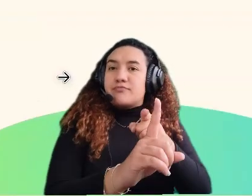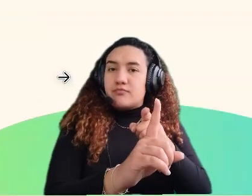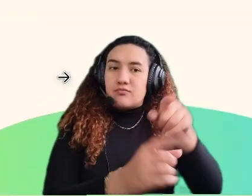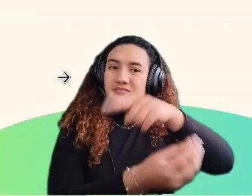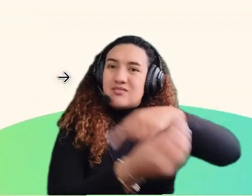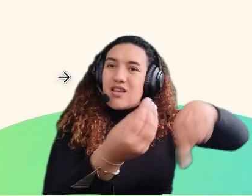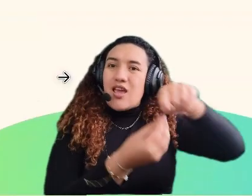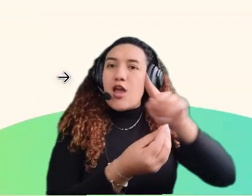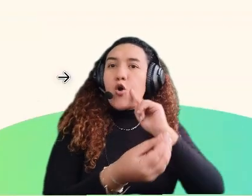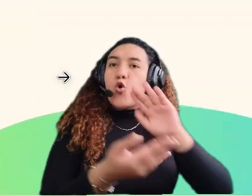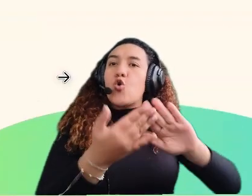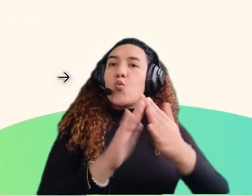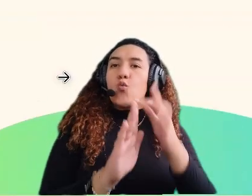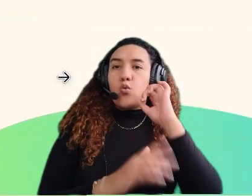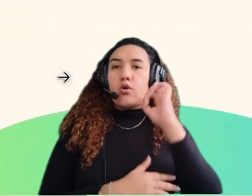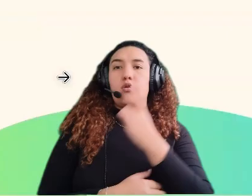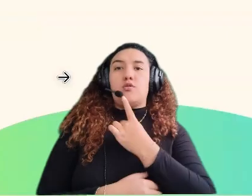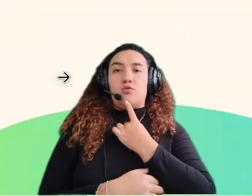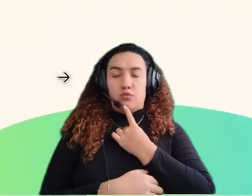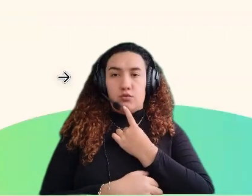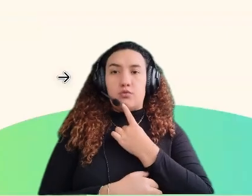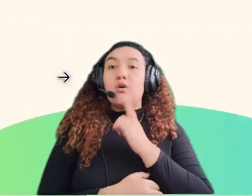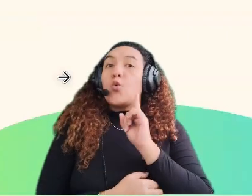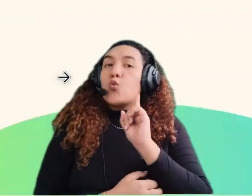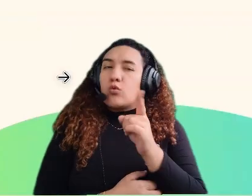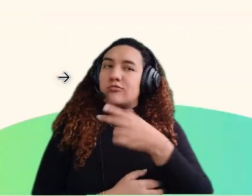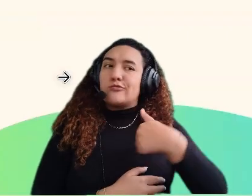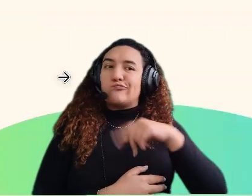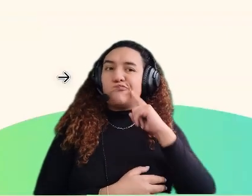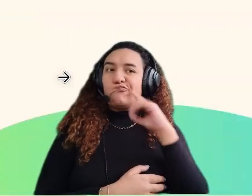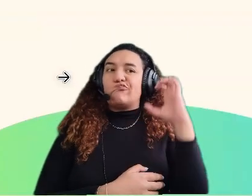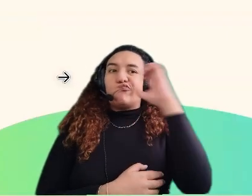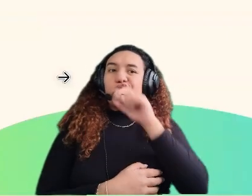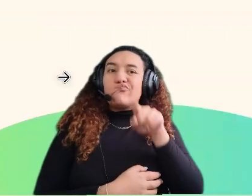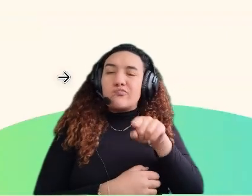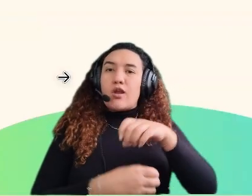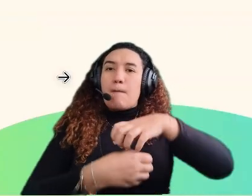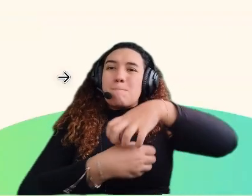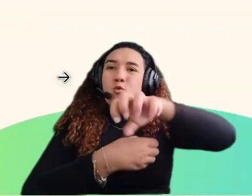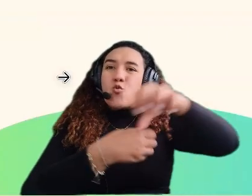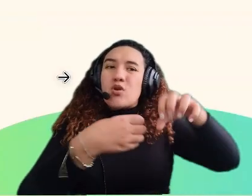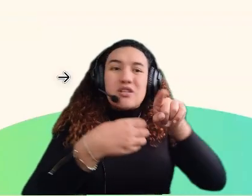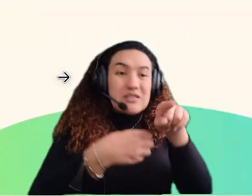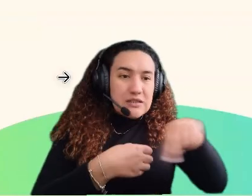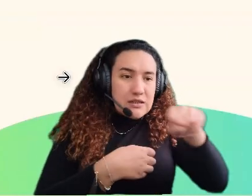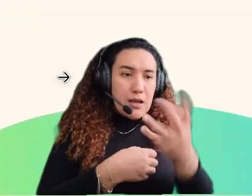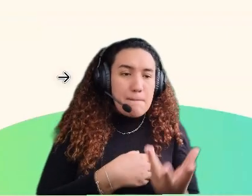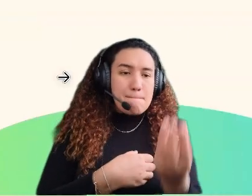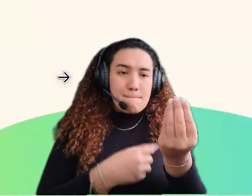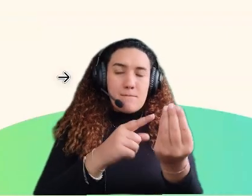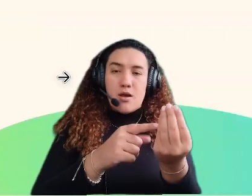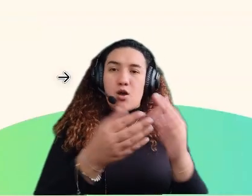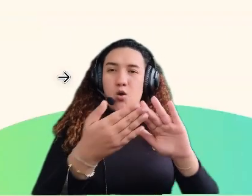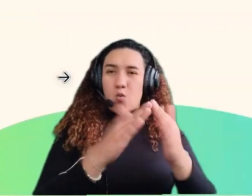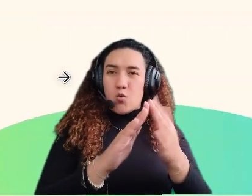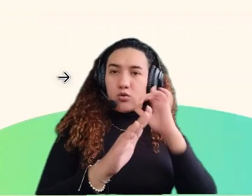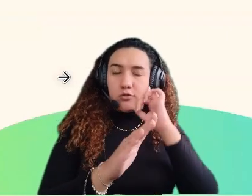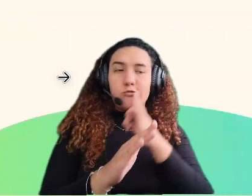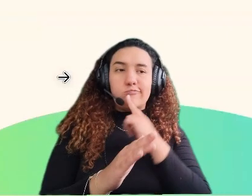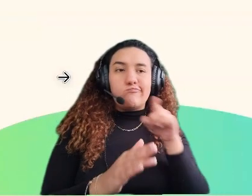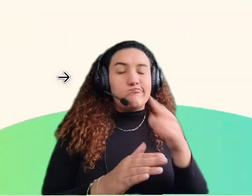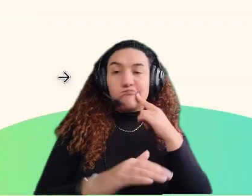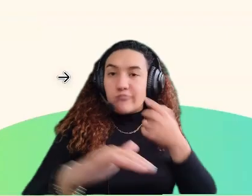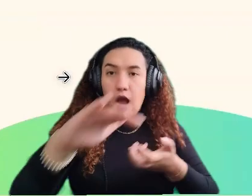la comunidad sorda, ya que encontramos que pues esta población no tiene un acceso